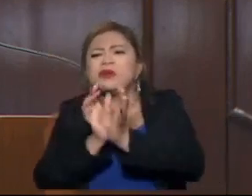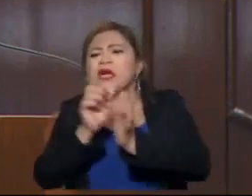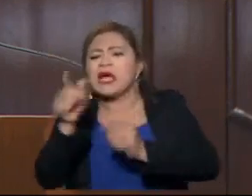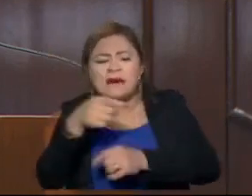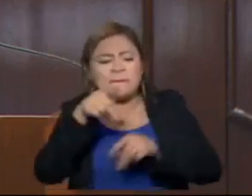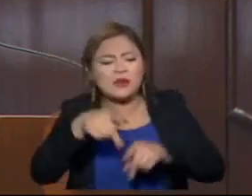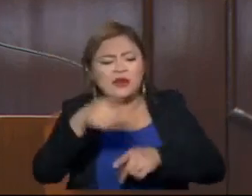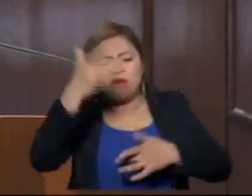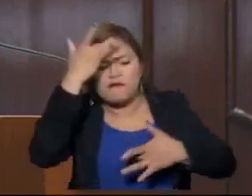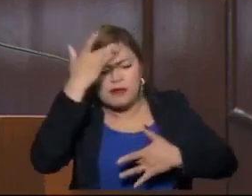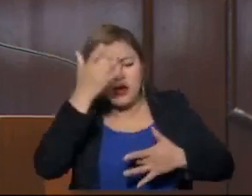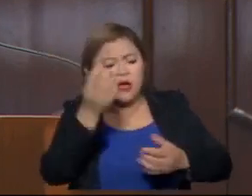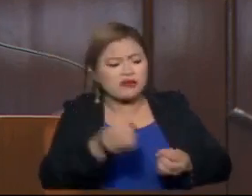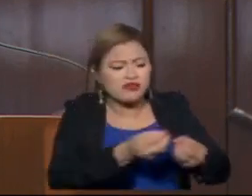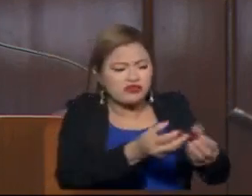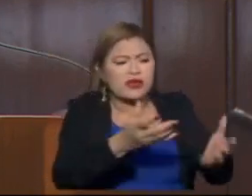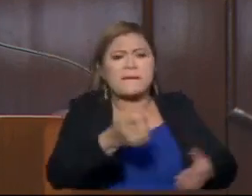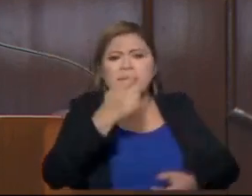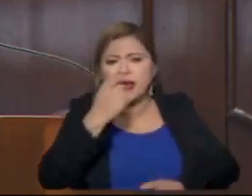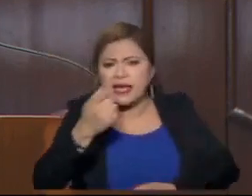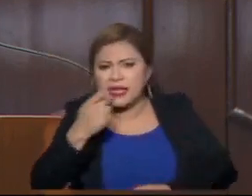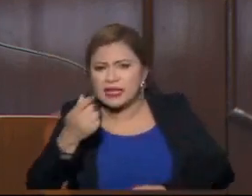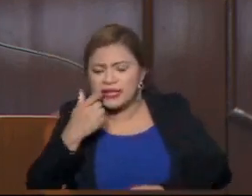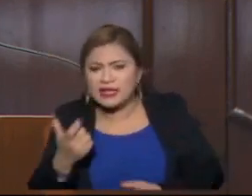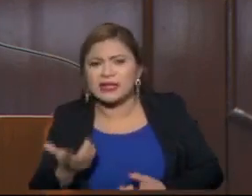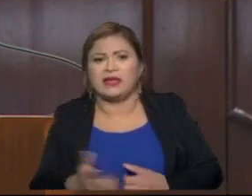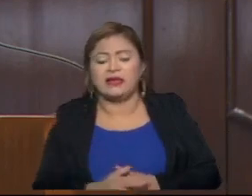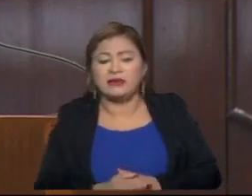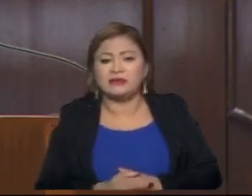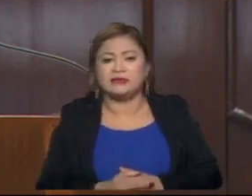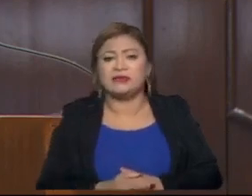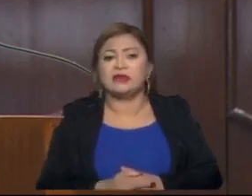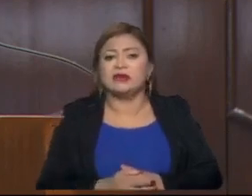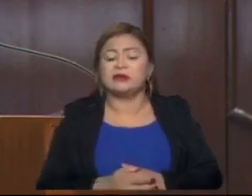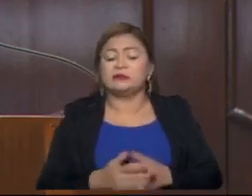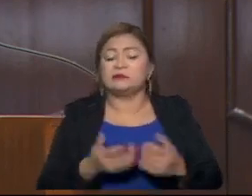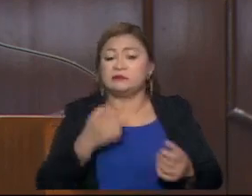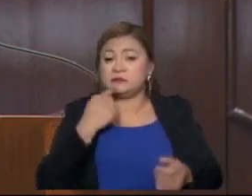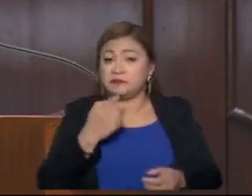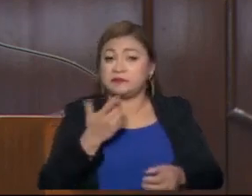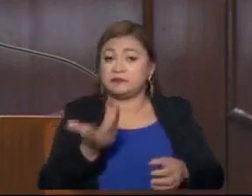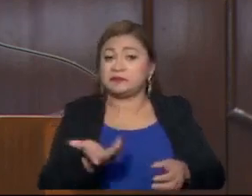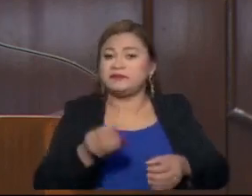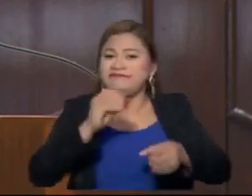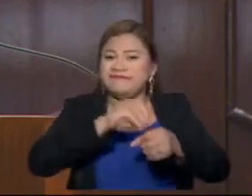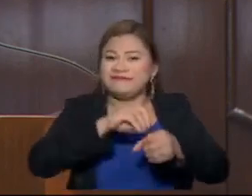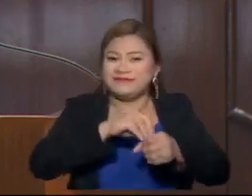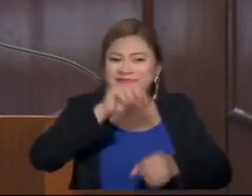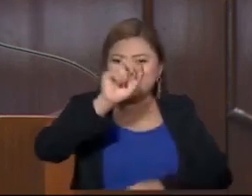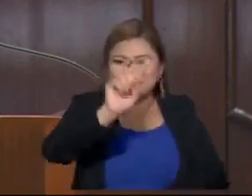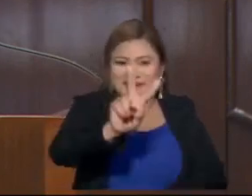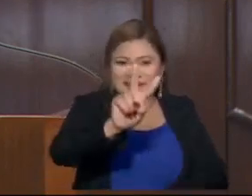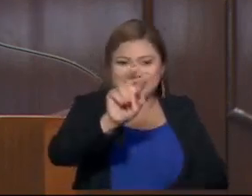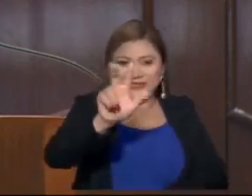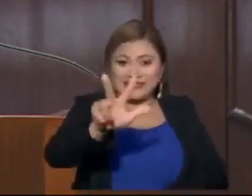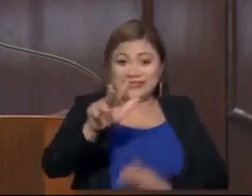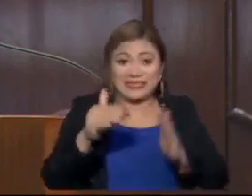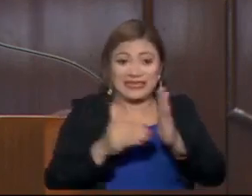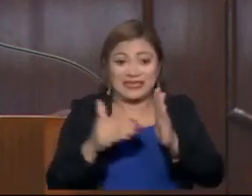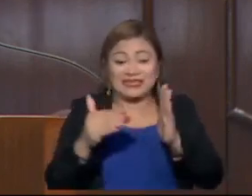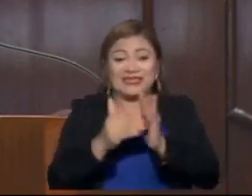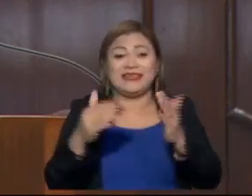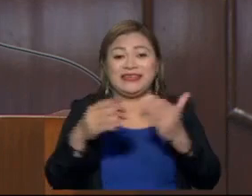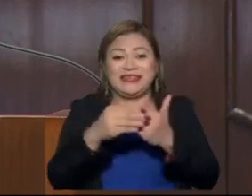el Estado panameño, se logró un ahorro sustancial de 23 millones